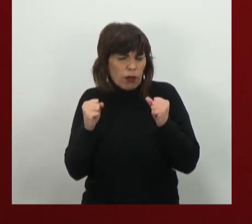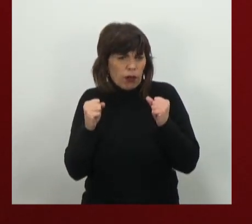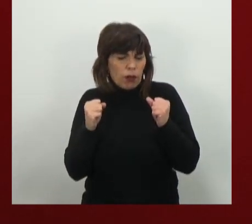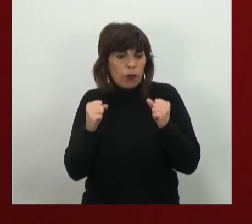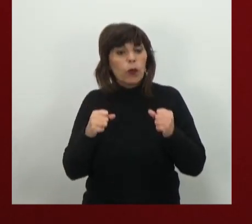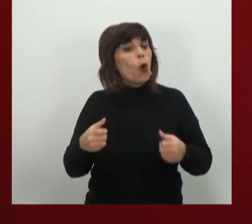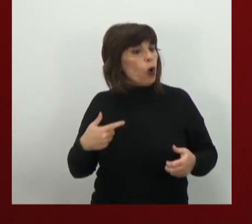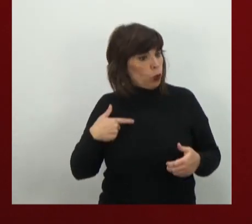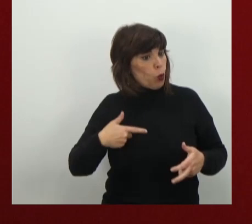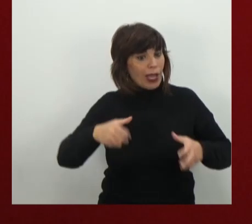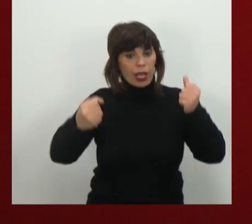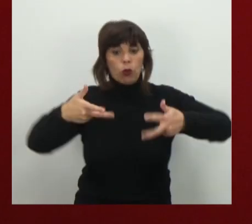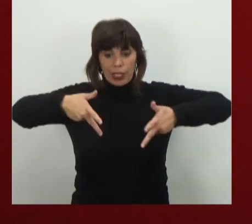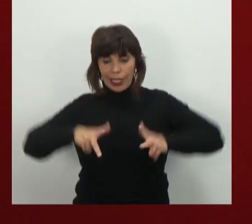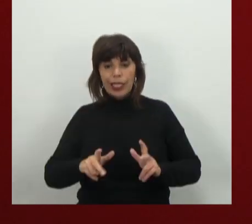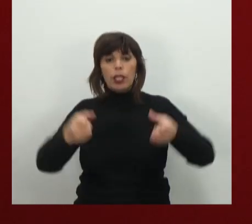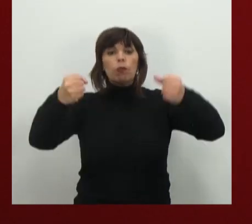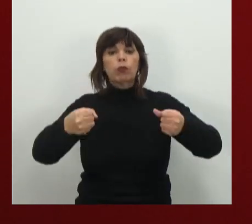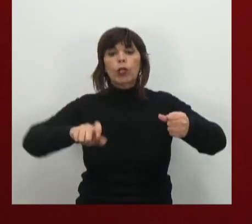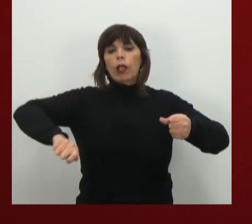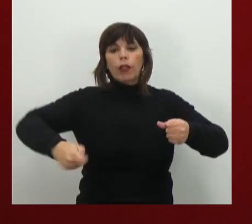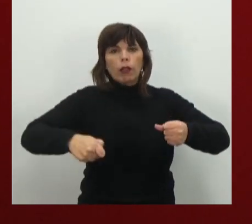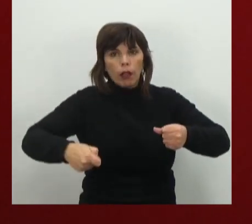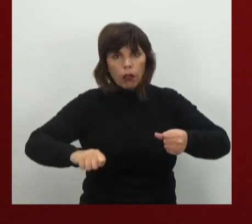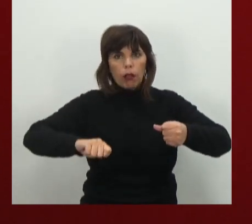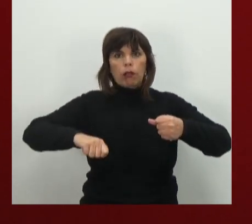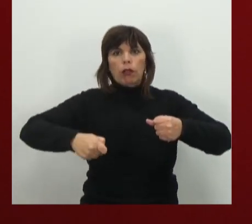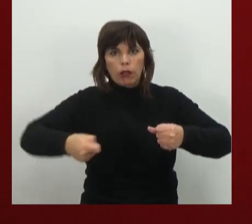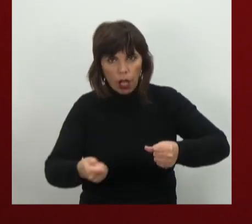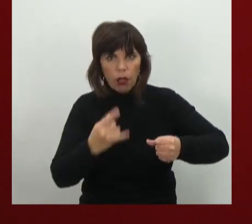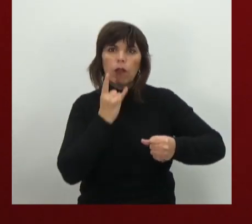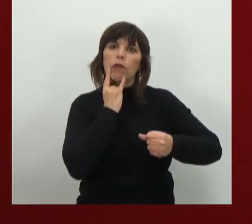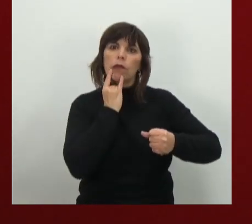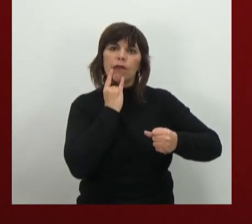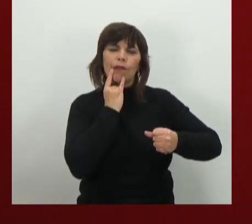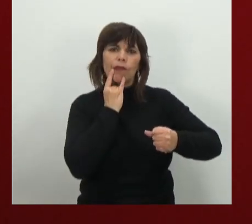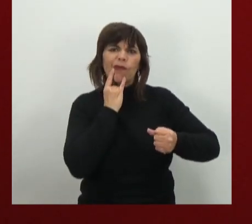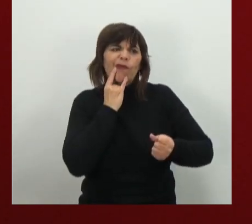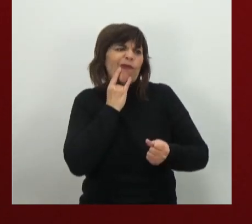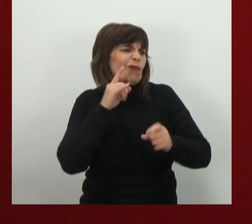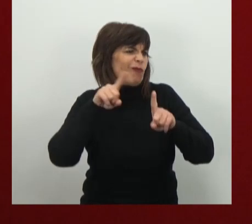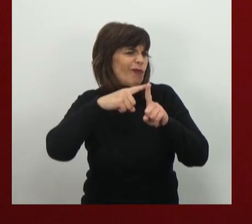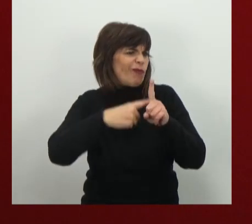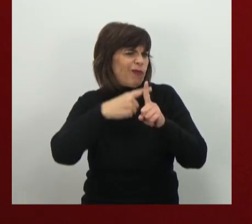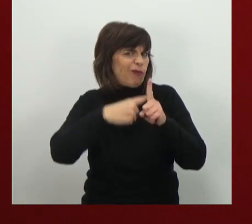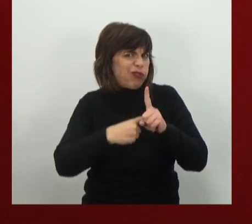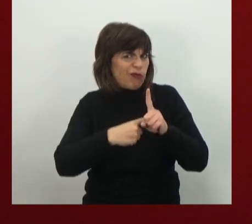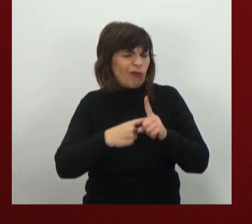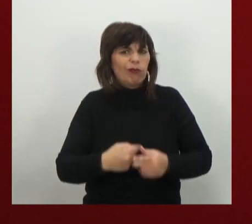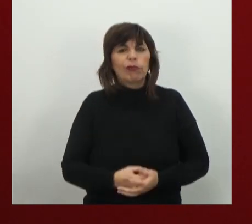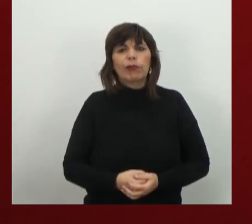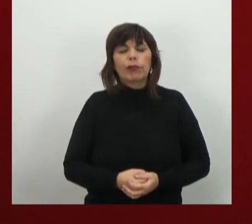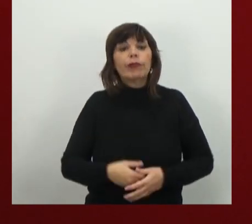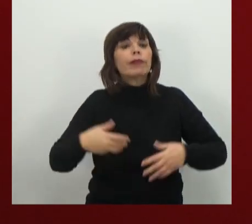coche, quieres arrancar el coche y la batería no tiene potencia, no tiene, está muerta. ¿Qué tiene que